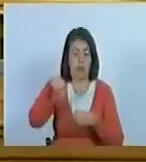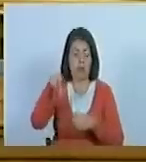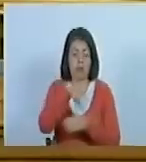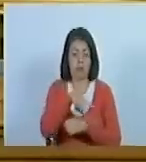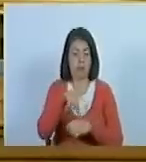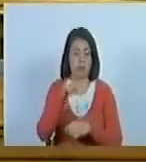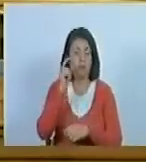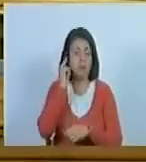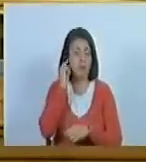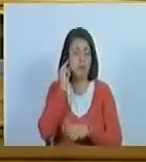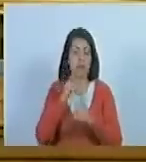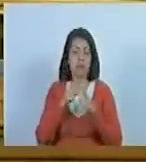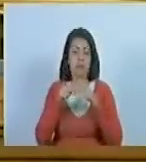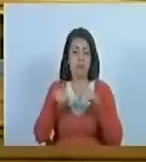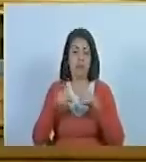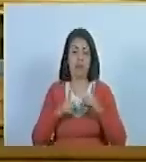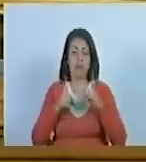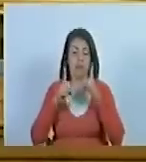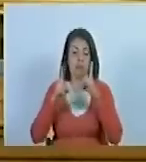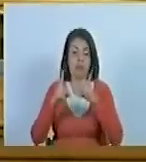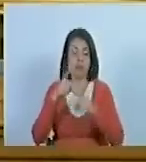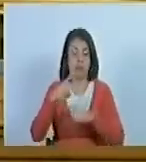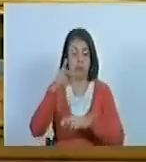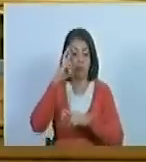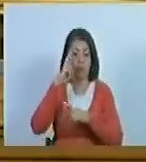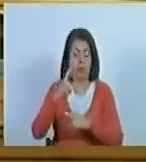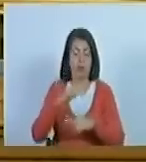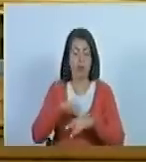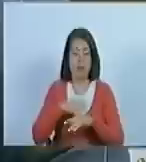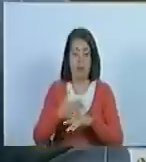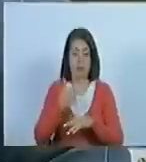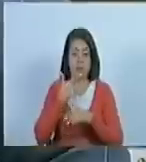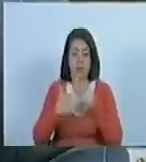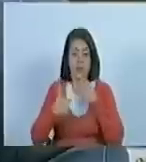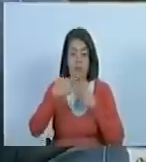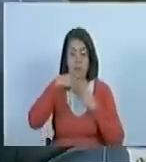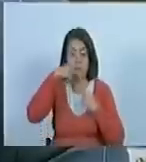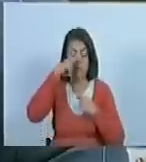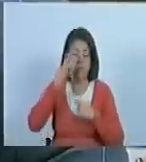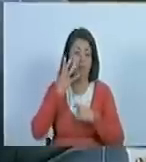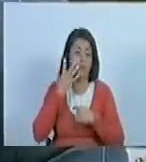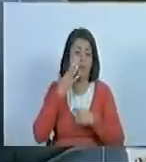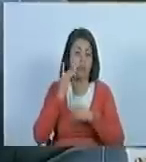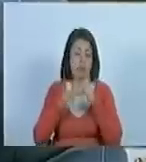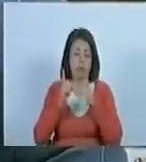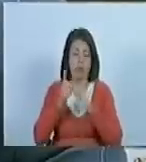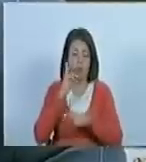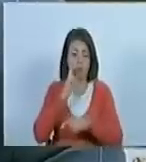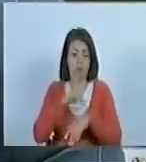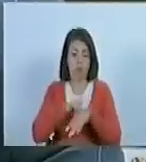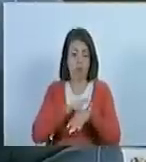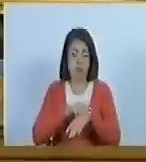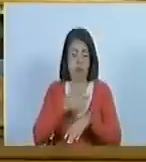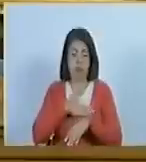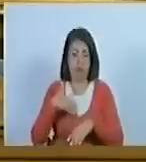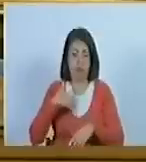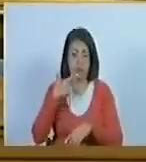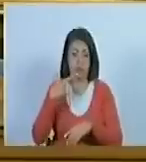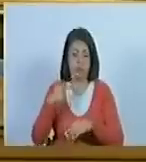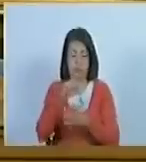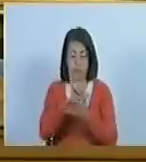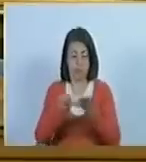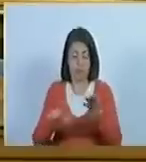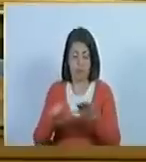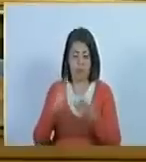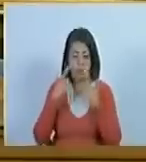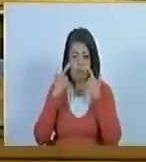de determinadas personas, esas disposiciones tienen que respetarse. Porque entonces ese padre, por ejemplo, quisiera, usted es médico también, quisiera entrar a un quirófano, hay